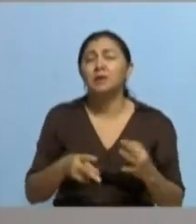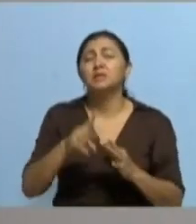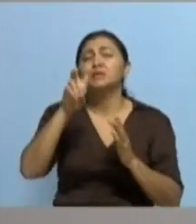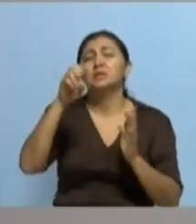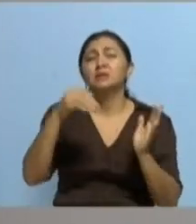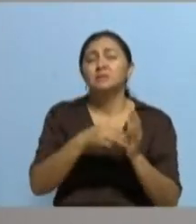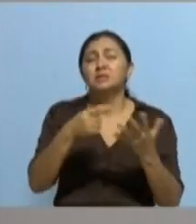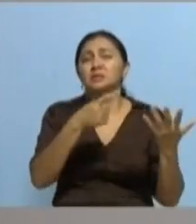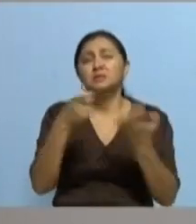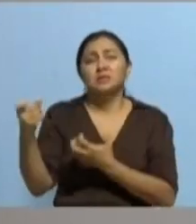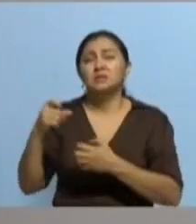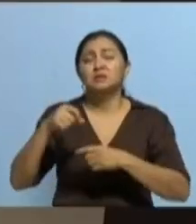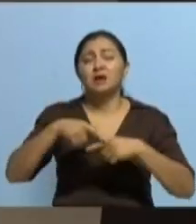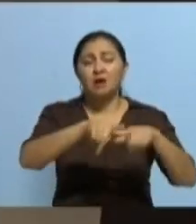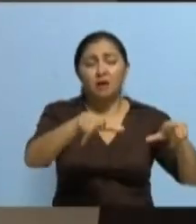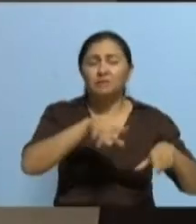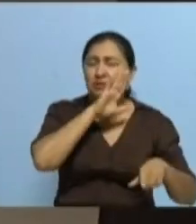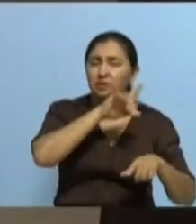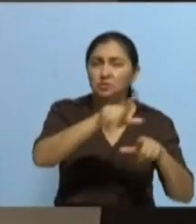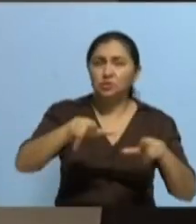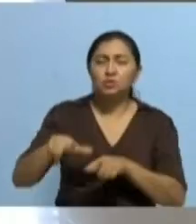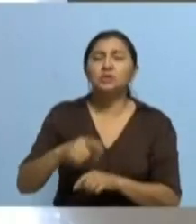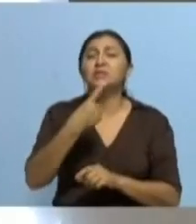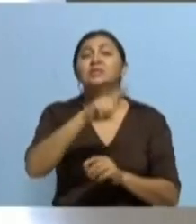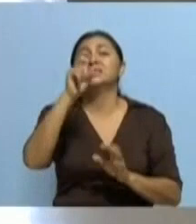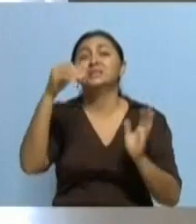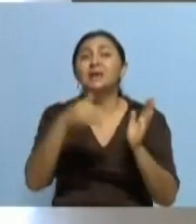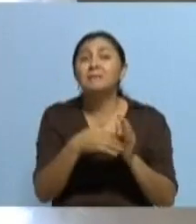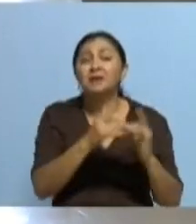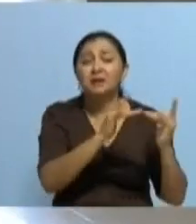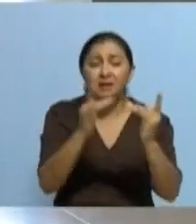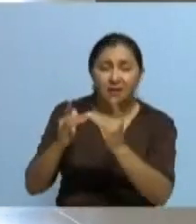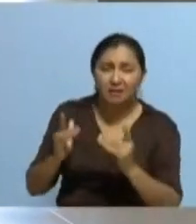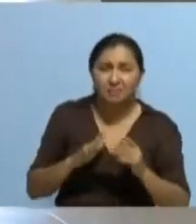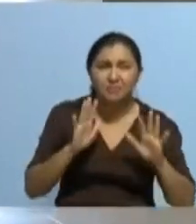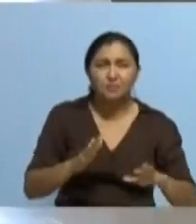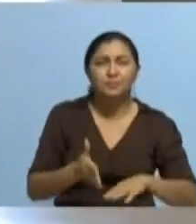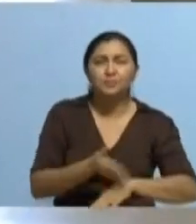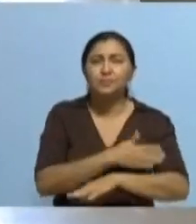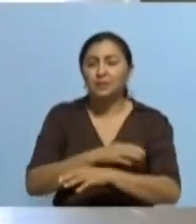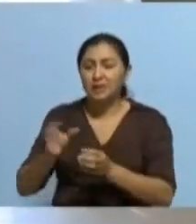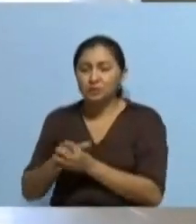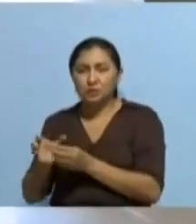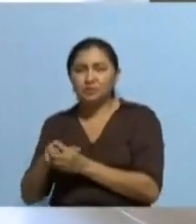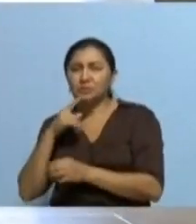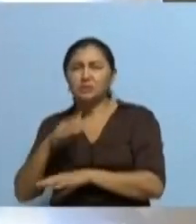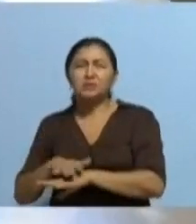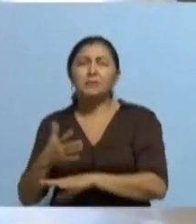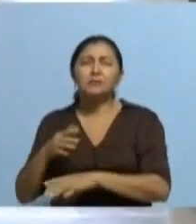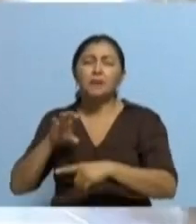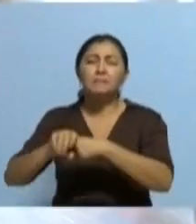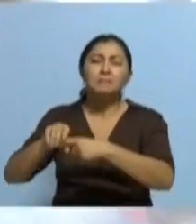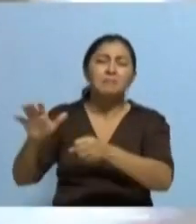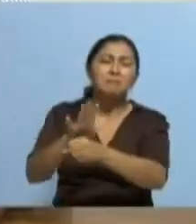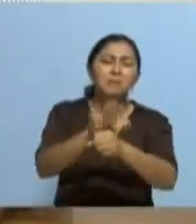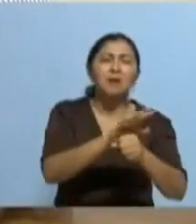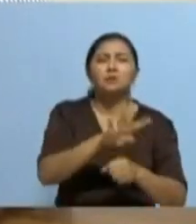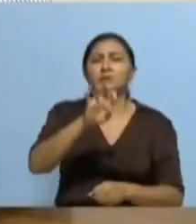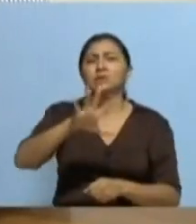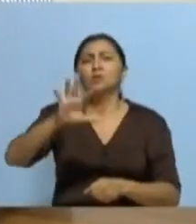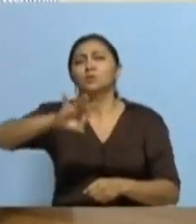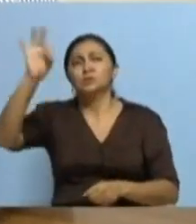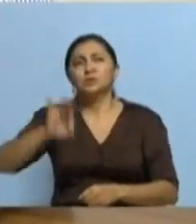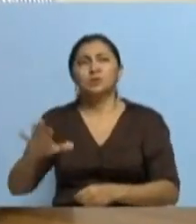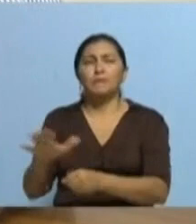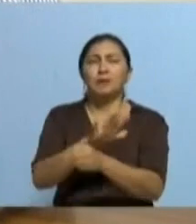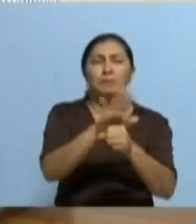7.600 habitaciones y 16.000 camas, de las cuales, según Cotelco, espera tener un 95% de ocupación durante el carnaval. Ya el